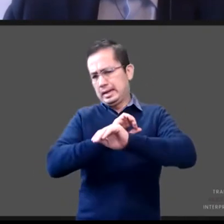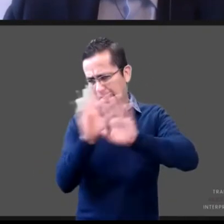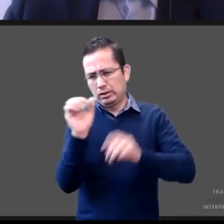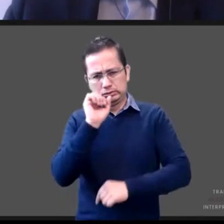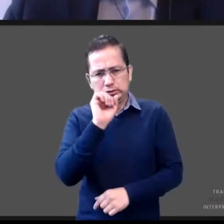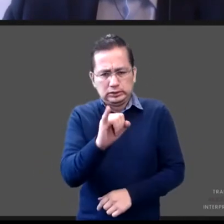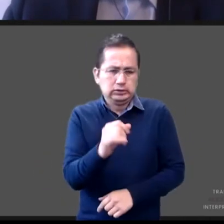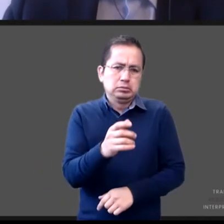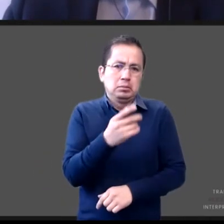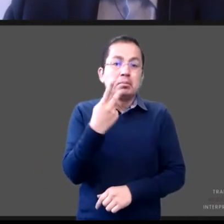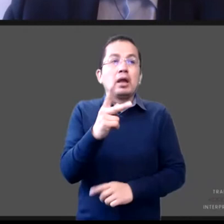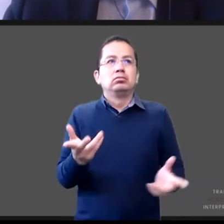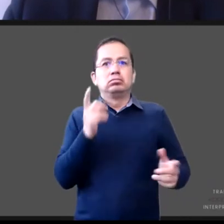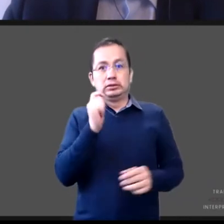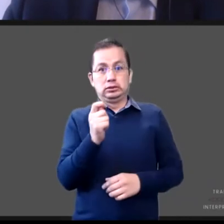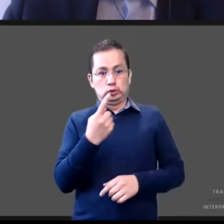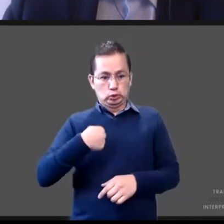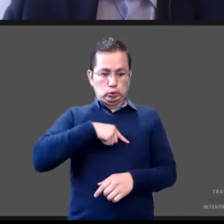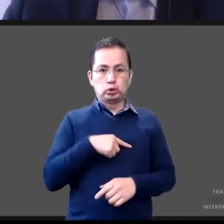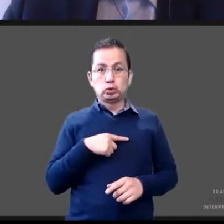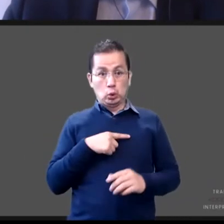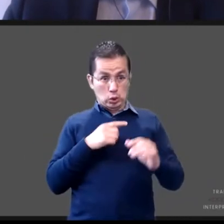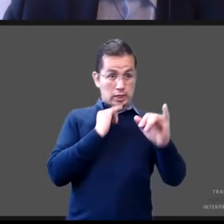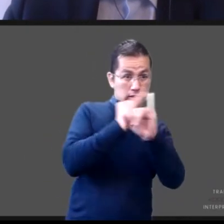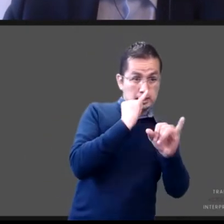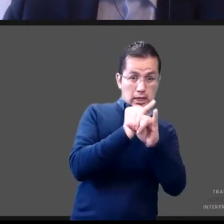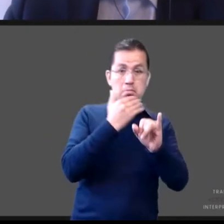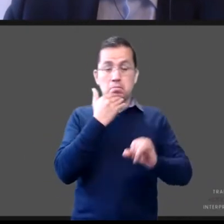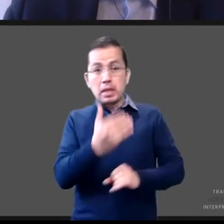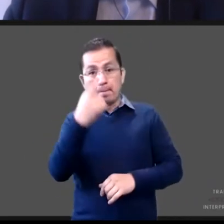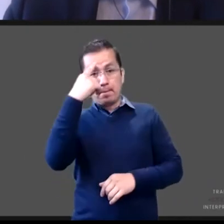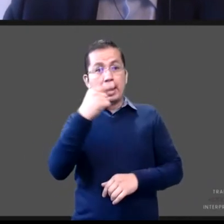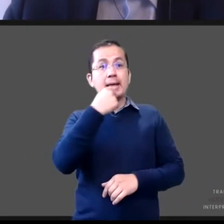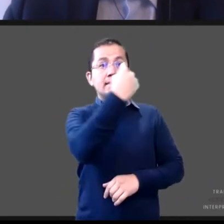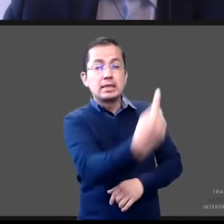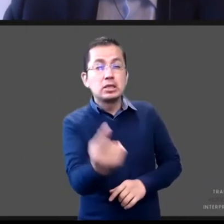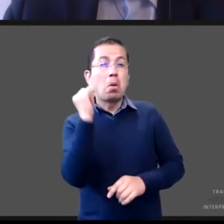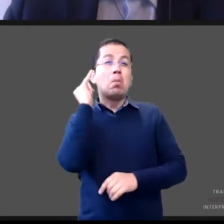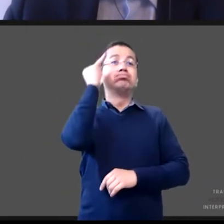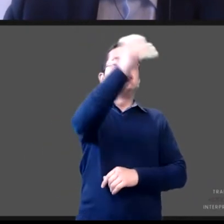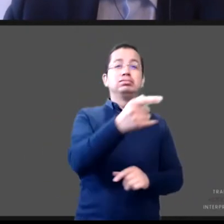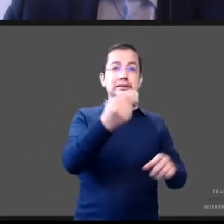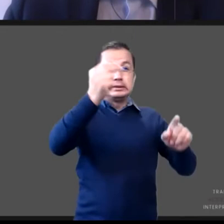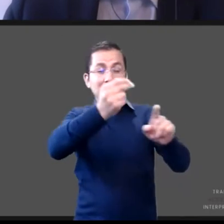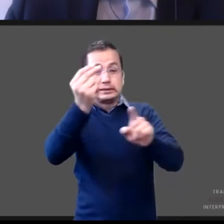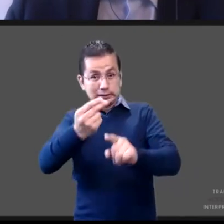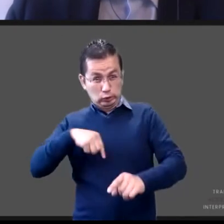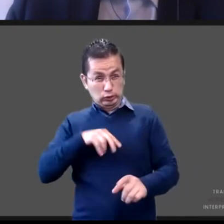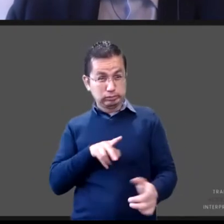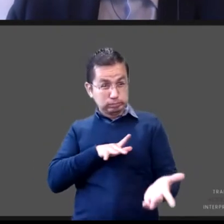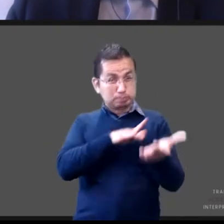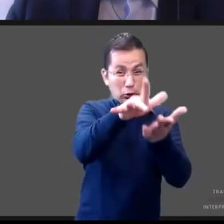de la educación. O sea, nunca vamos a poder llegar a través de Internet a las niñas y los niños que más necesitan acompañamiento, ni tampoco a sus padres y